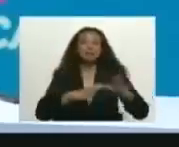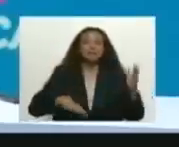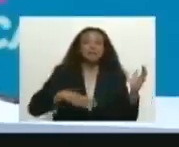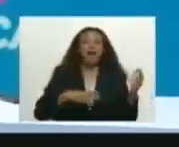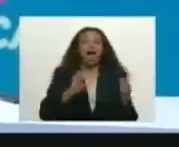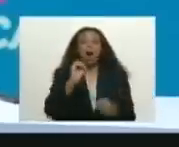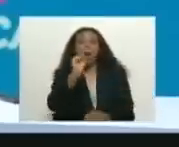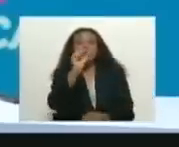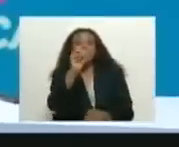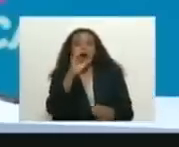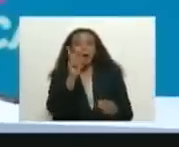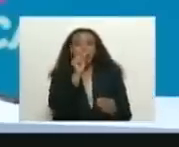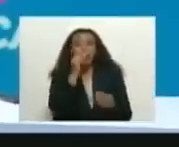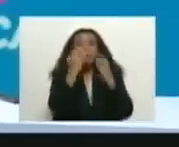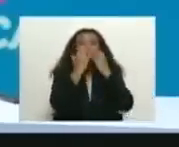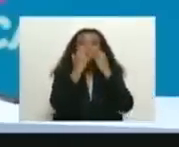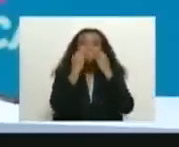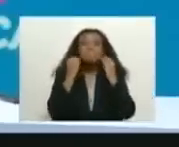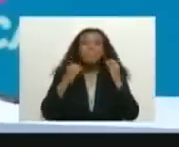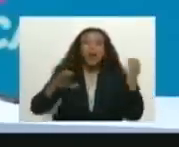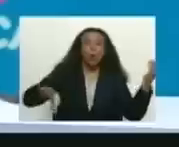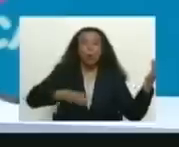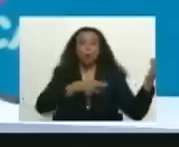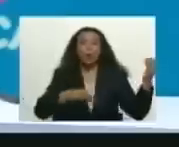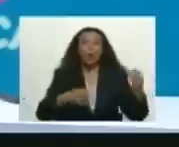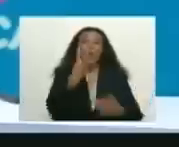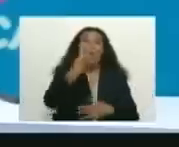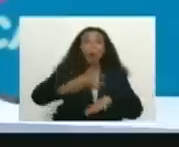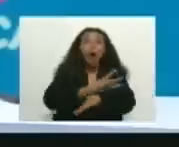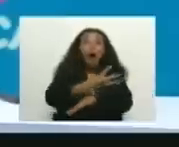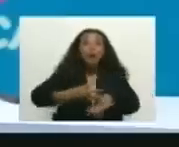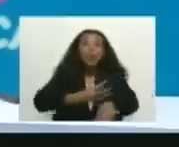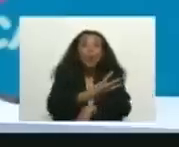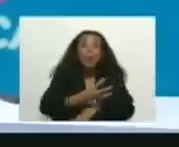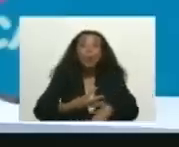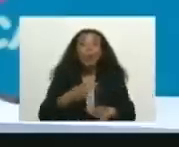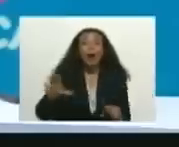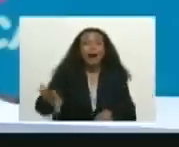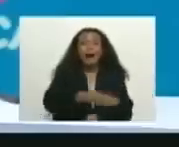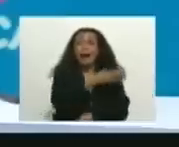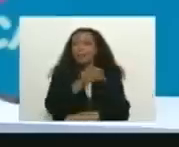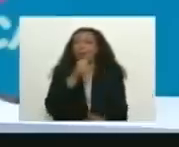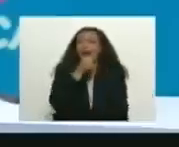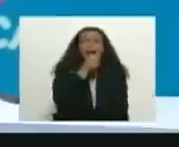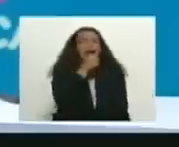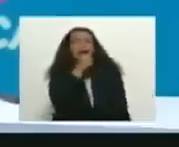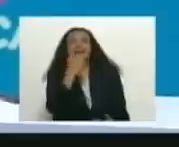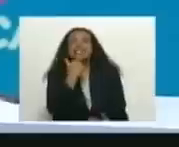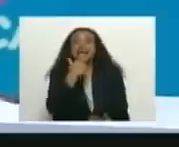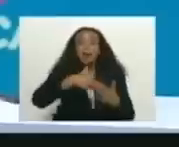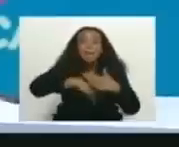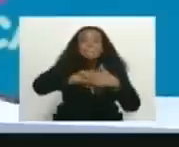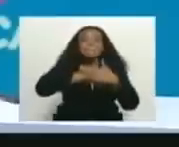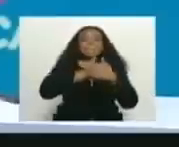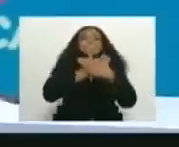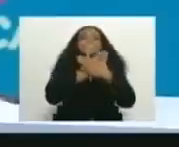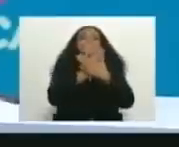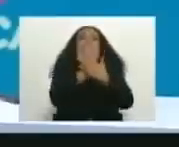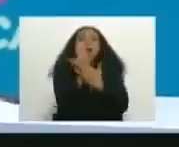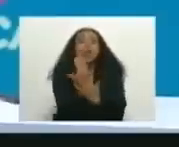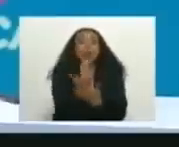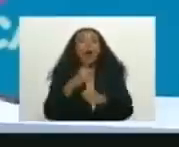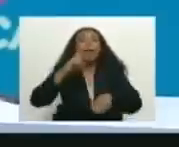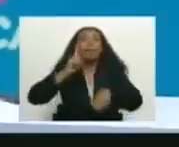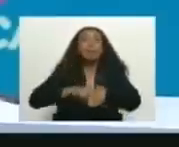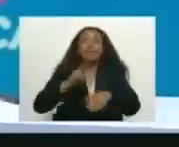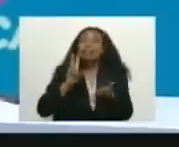León. Oscar de León cantó más de 4 horas sin parar, casi amanece cantando. De